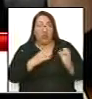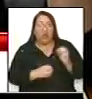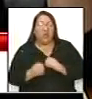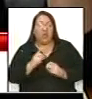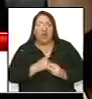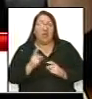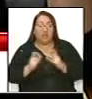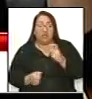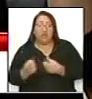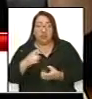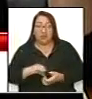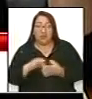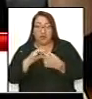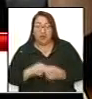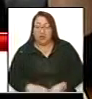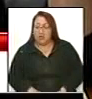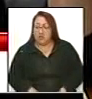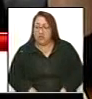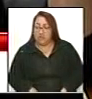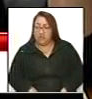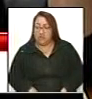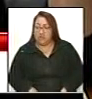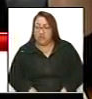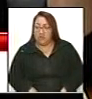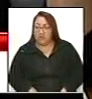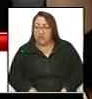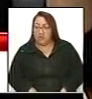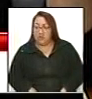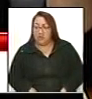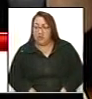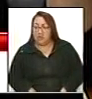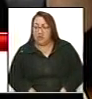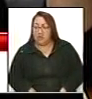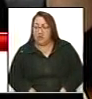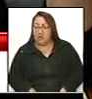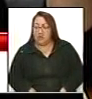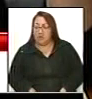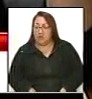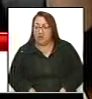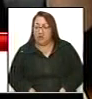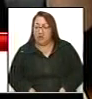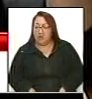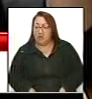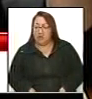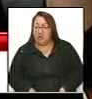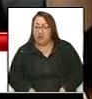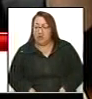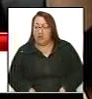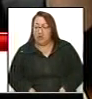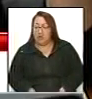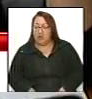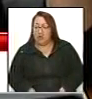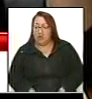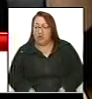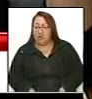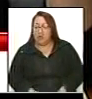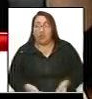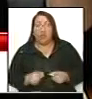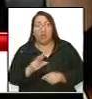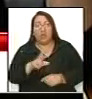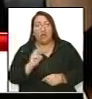cada particular, ¿no?, ve cómo organiza su familia, y cuando tres o más personas forman una asociación,